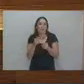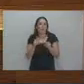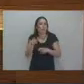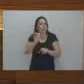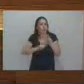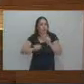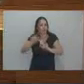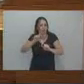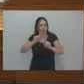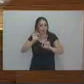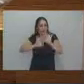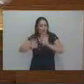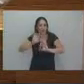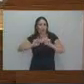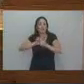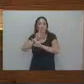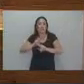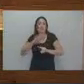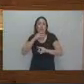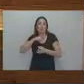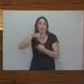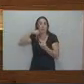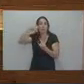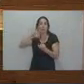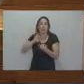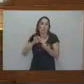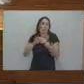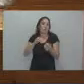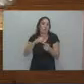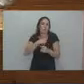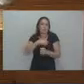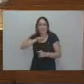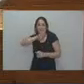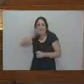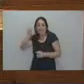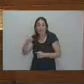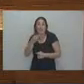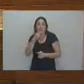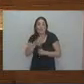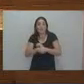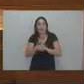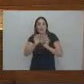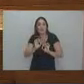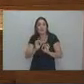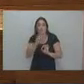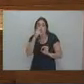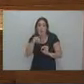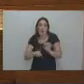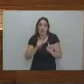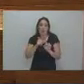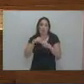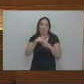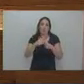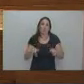Amnistía Internacional o el Comité de Derechos Humanos de la ONU, que señalan que este tipo de medidas no facilitan la participación y la democracia. La gente